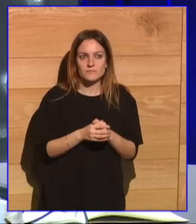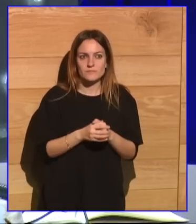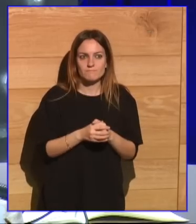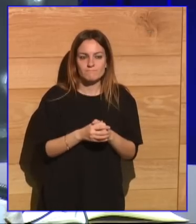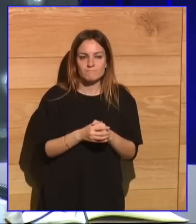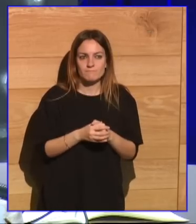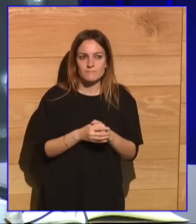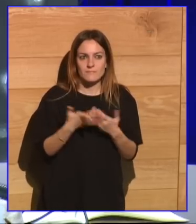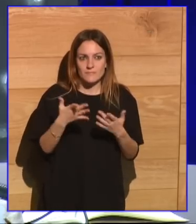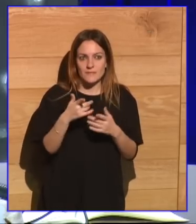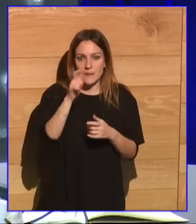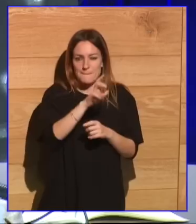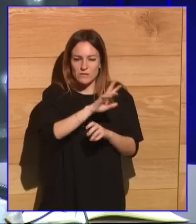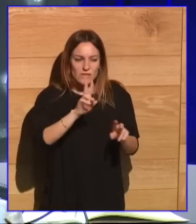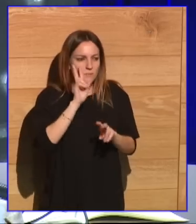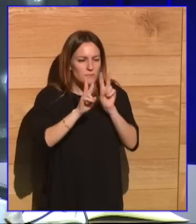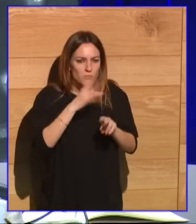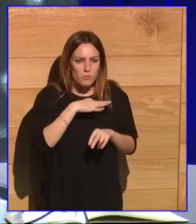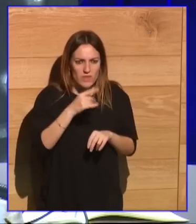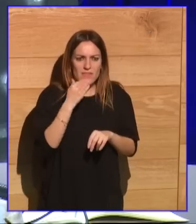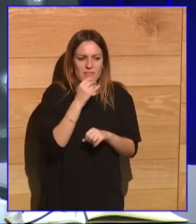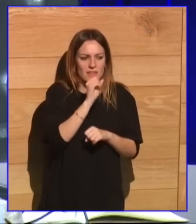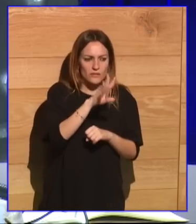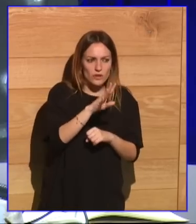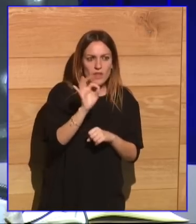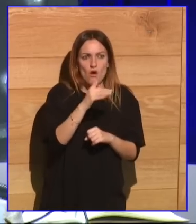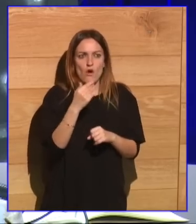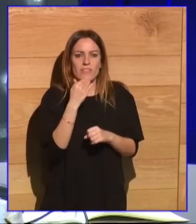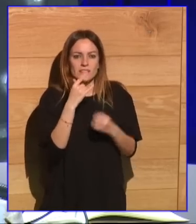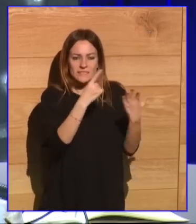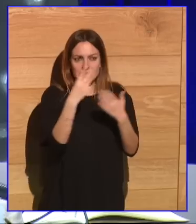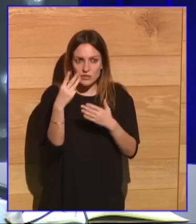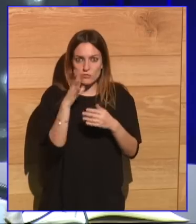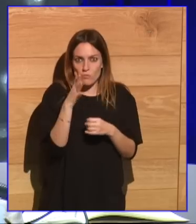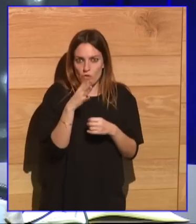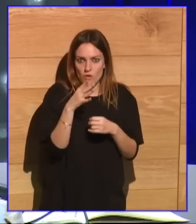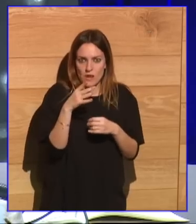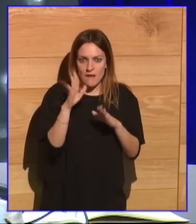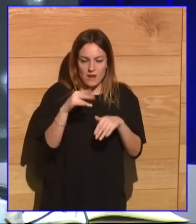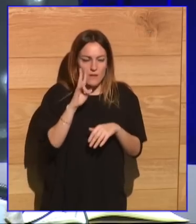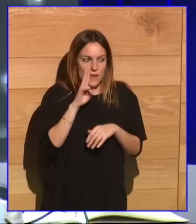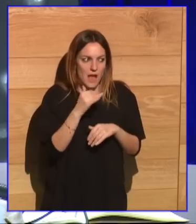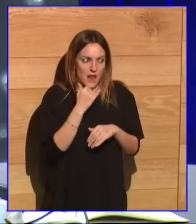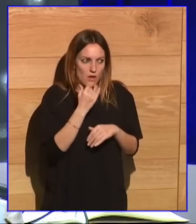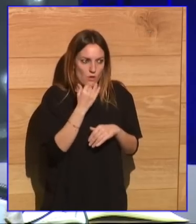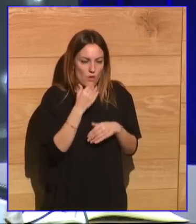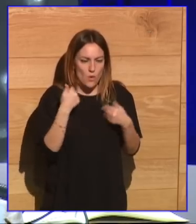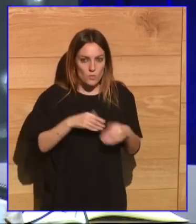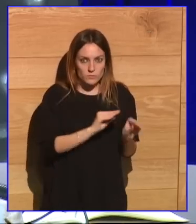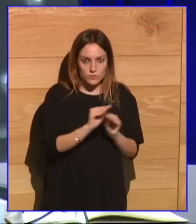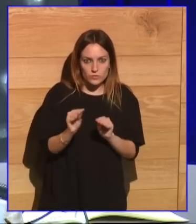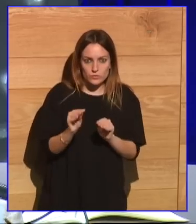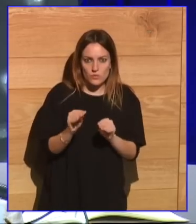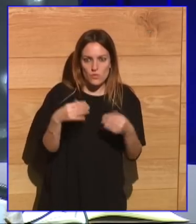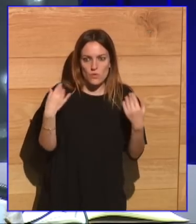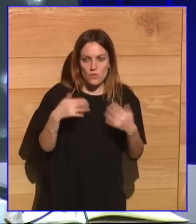inevitable que siente cualquier espectador, tenga 14 años o tenga 68, porque está asistiendo a algo ante lo que su cuerpo